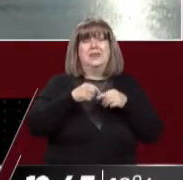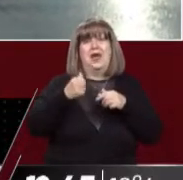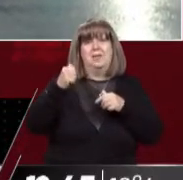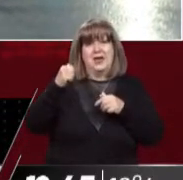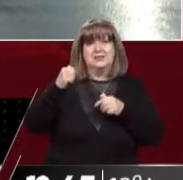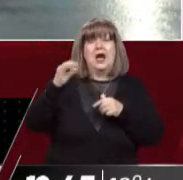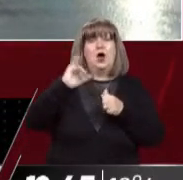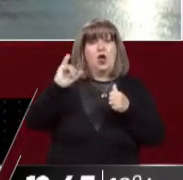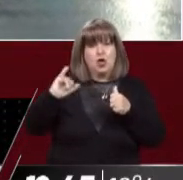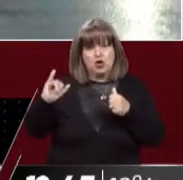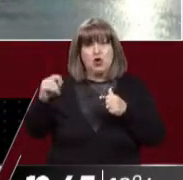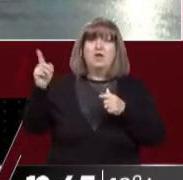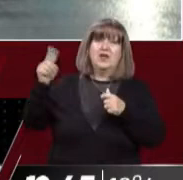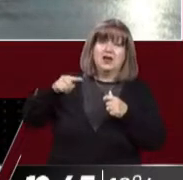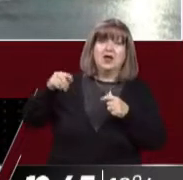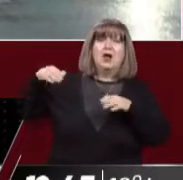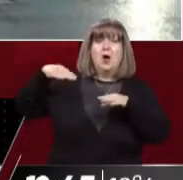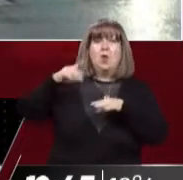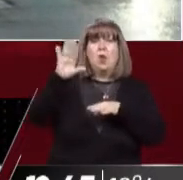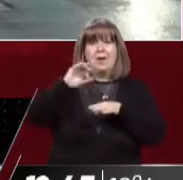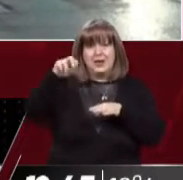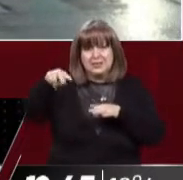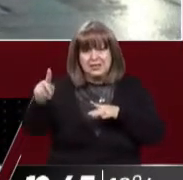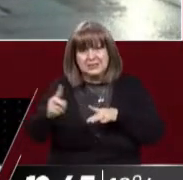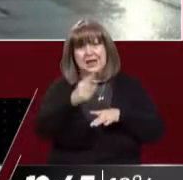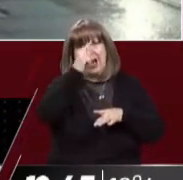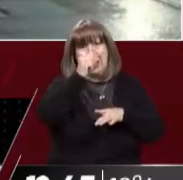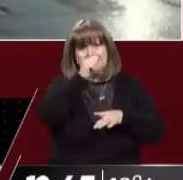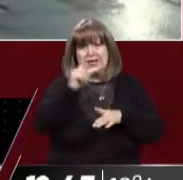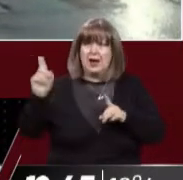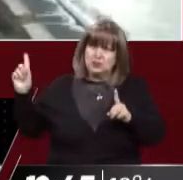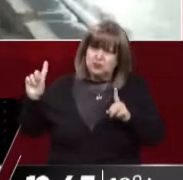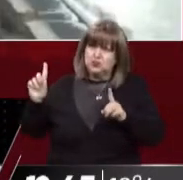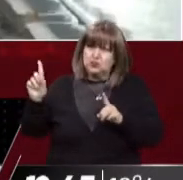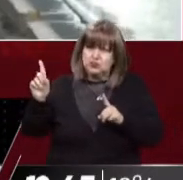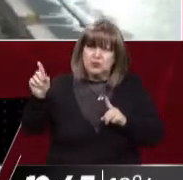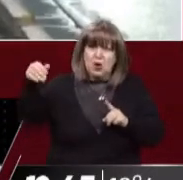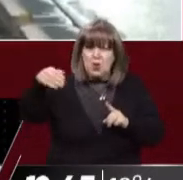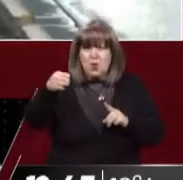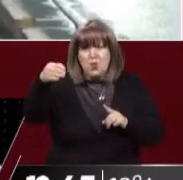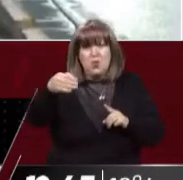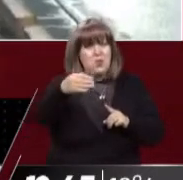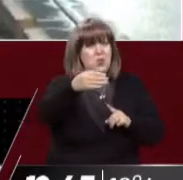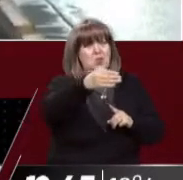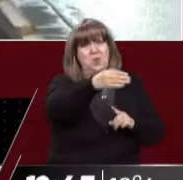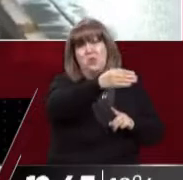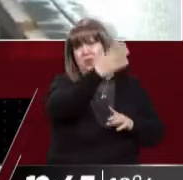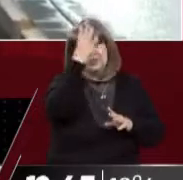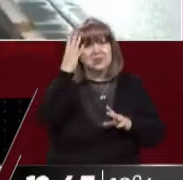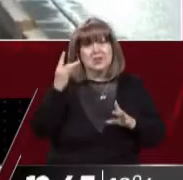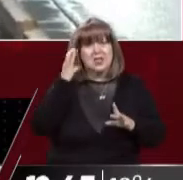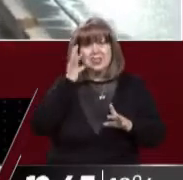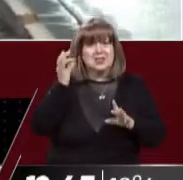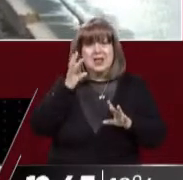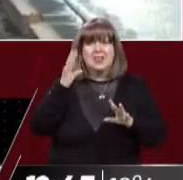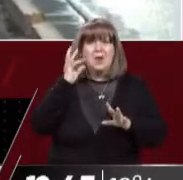mío tenés Godoy Cruz, viene de Godoy Cruz, pasa por Guaymallén y llega hasta Las Heras. Sí, claro. Entonces, digo, hay que llevar seguridad a muchos lugares de la